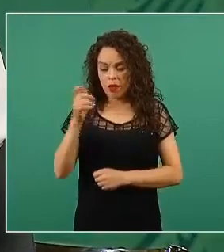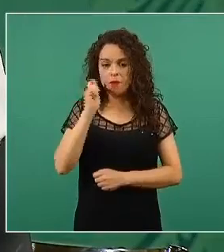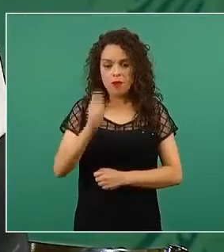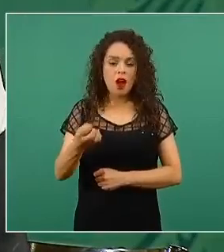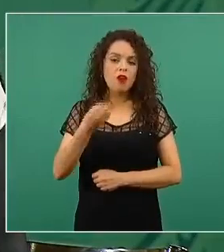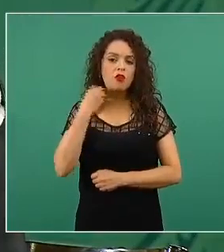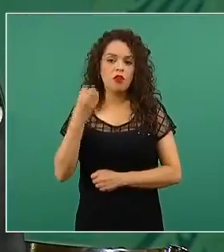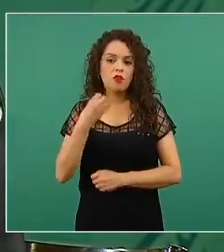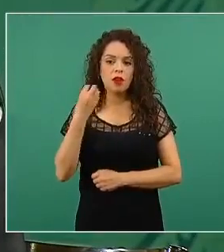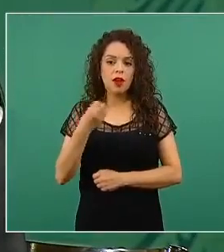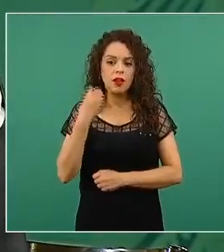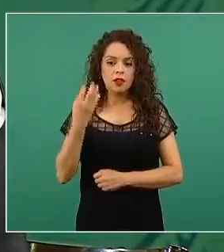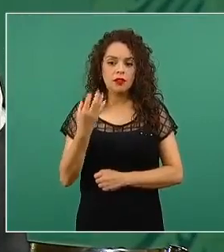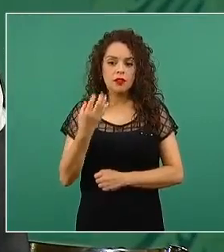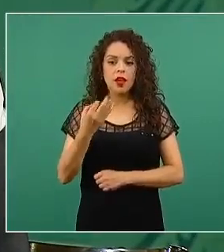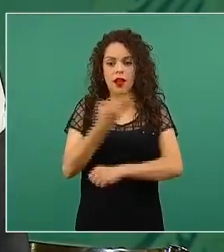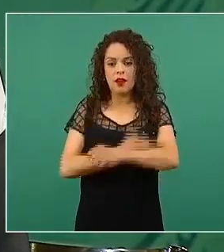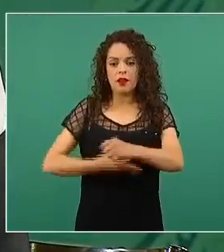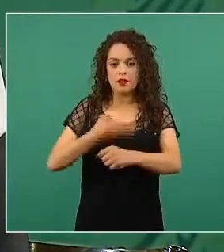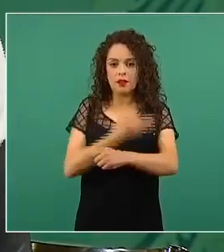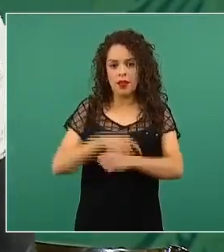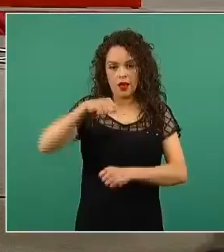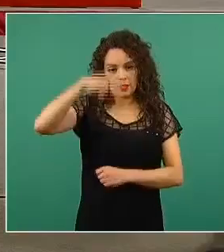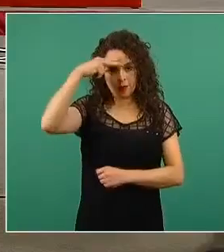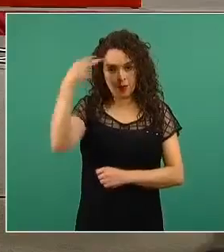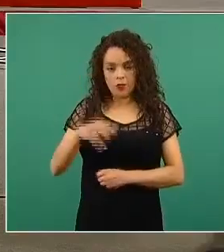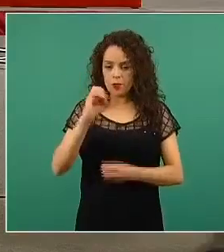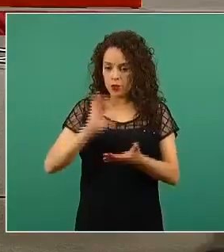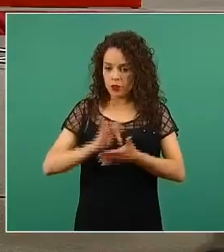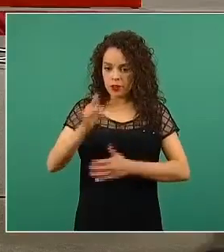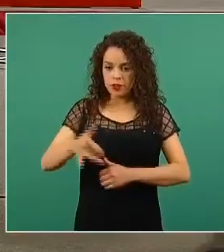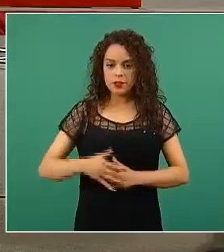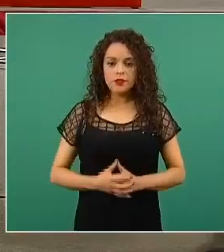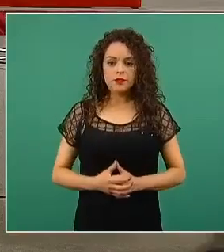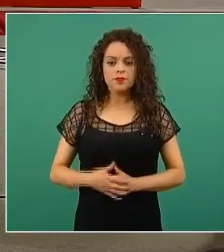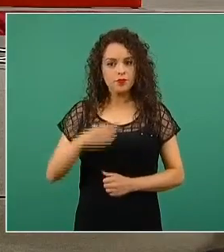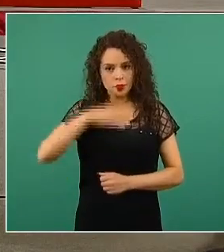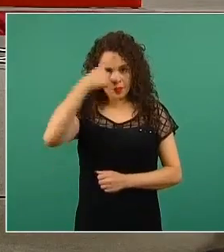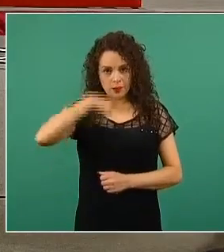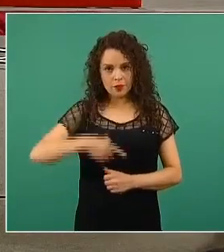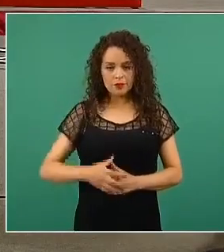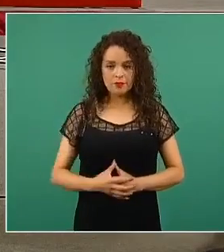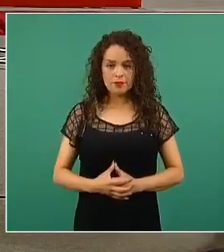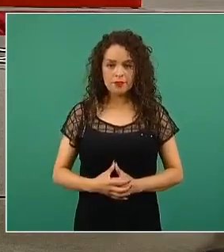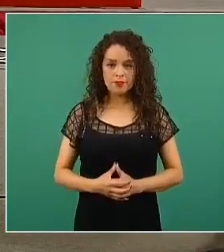de conferencias de prensa vespertinas en nuestro país. Muchas gracias. Muy buenas noches.